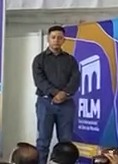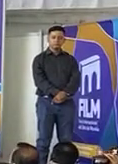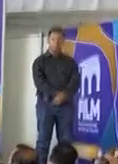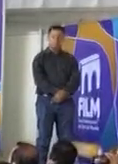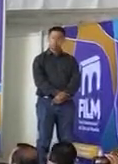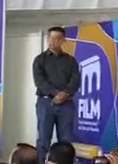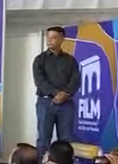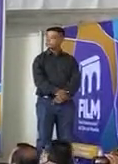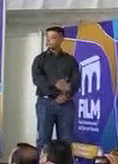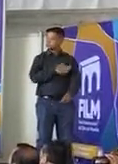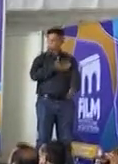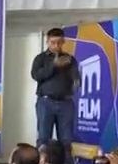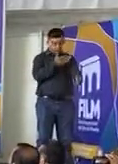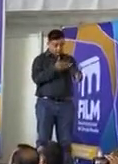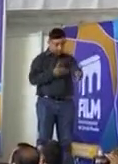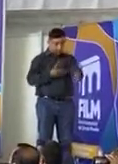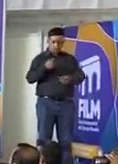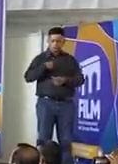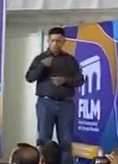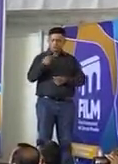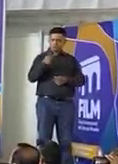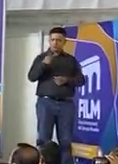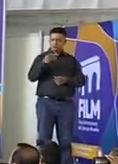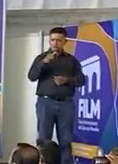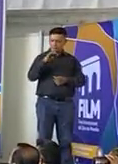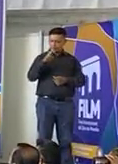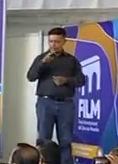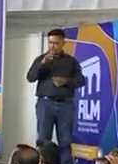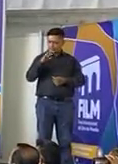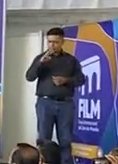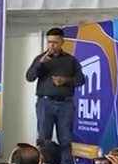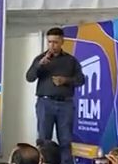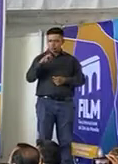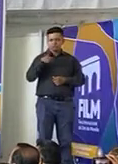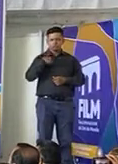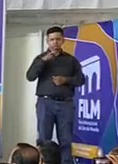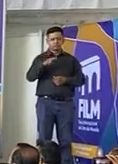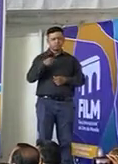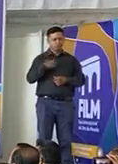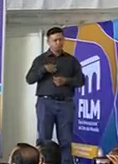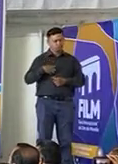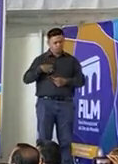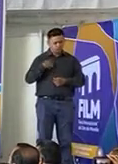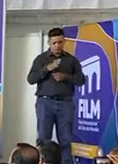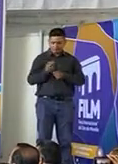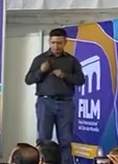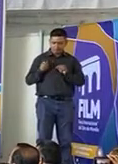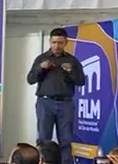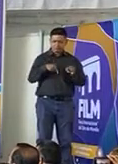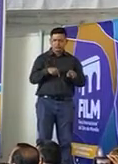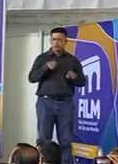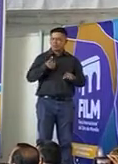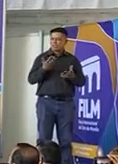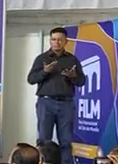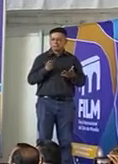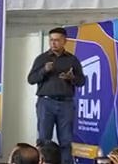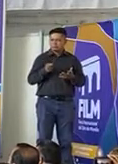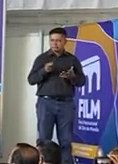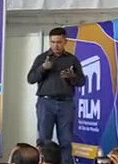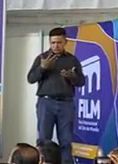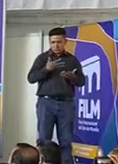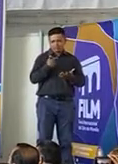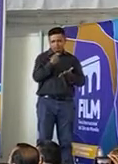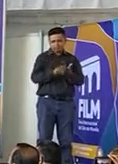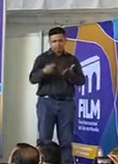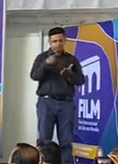¿Qué tal? Muy buenas tardes, soy Viviana Mansur. Estoy muy contenta de estar aquí el día de hoy. Yo me dedico a escribir cuentos para niños y